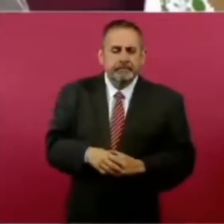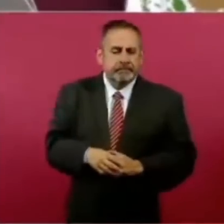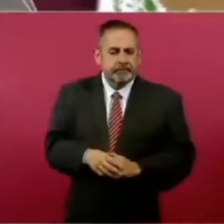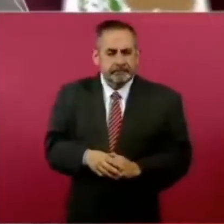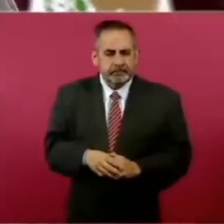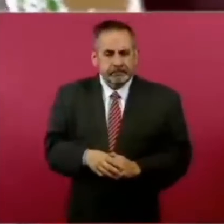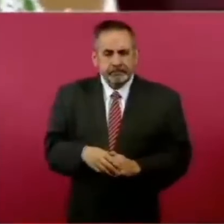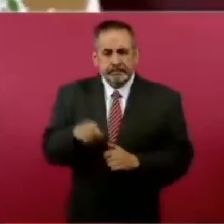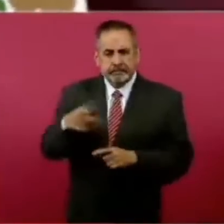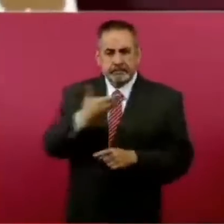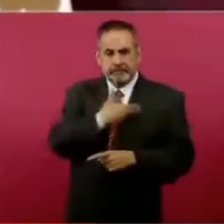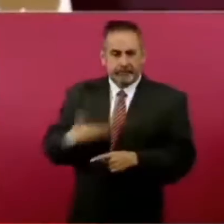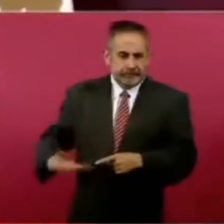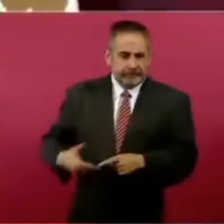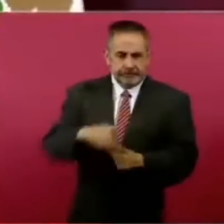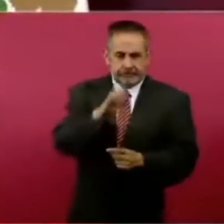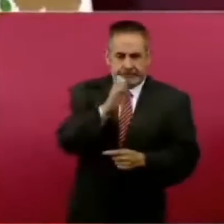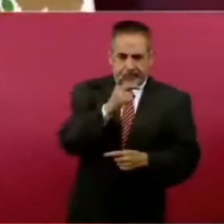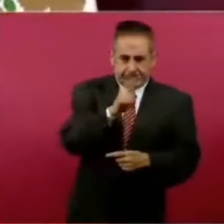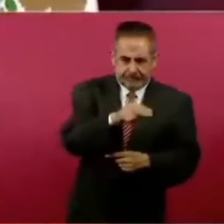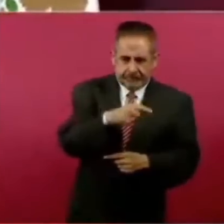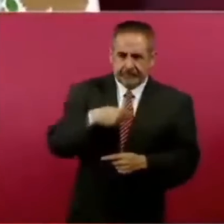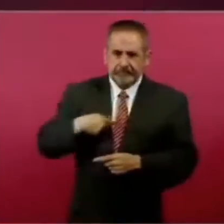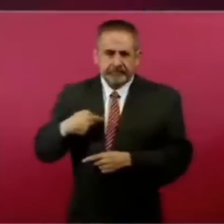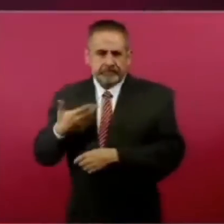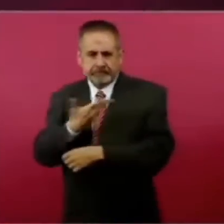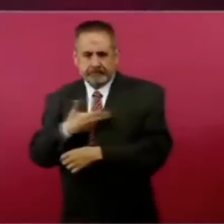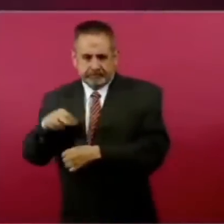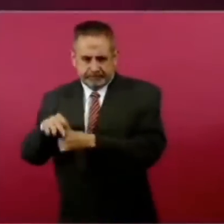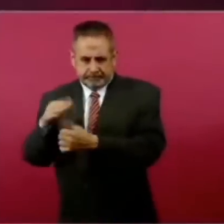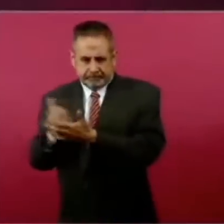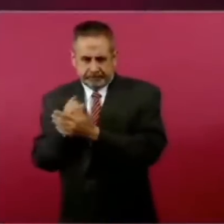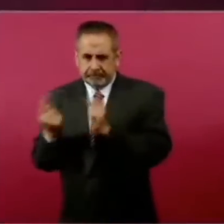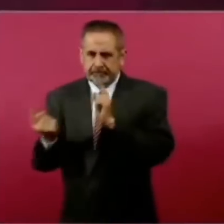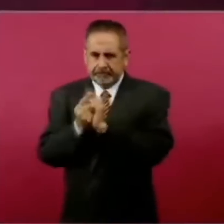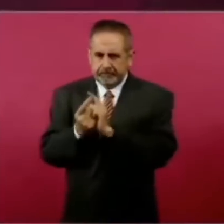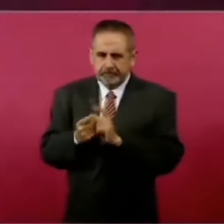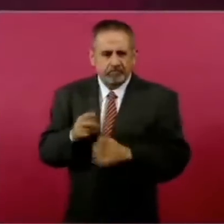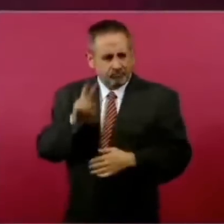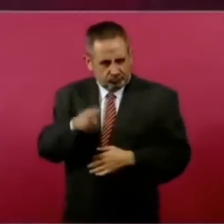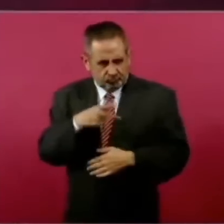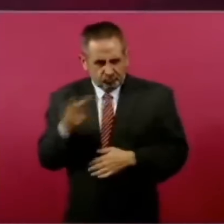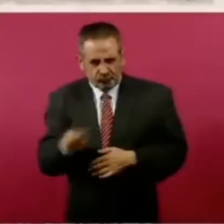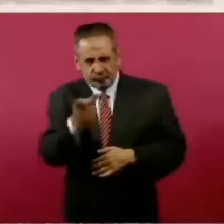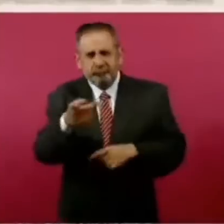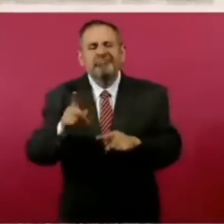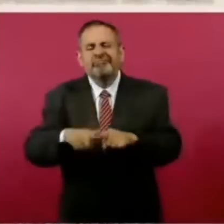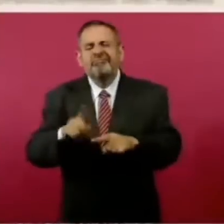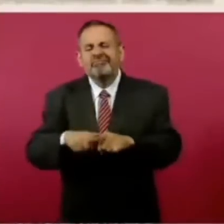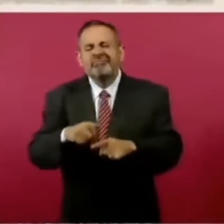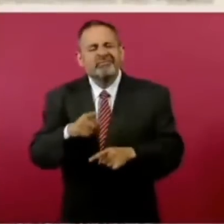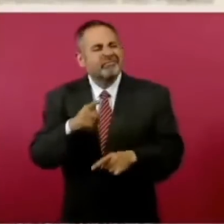todavía el presidente constitucional, yo presidente electo, ya le pregunté que si quién es.